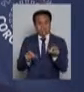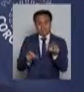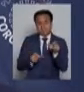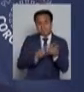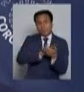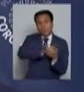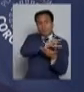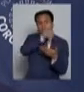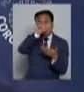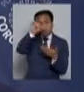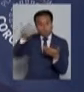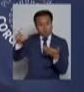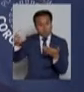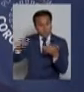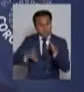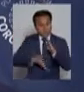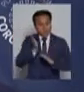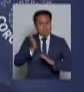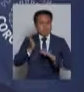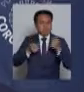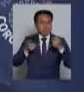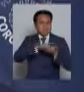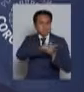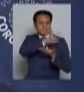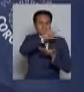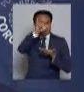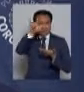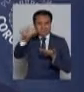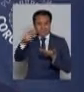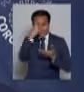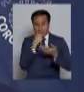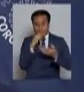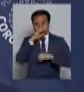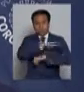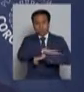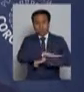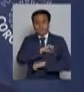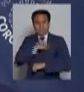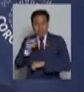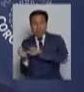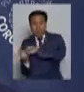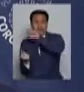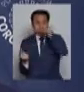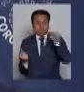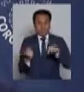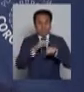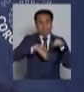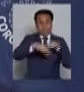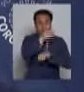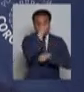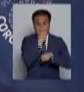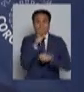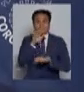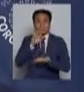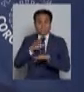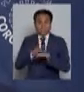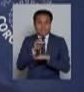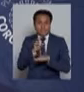por vuelo comercial desde el aeropuerto de Santiago hacia Isla de Pascua tiene